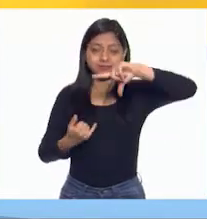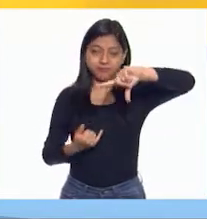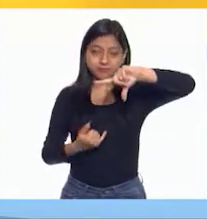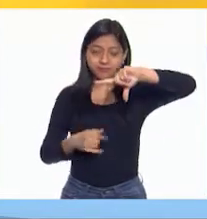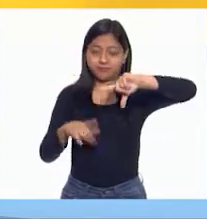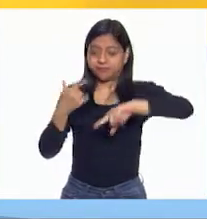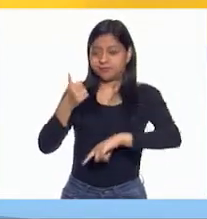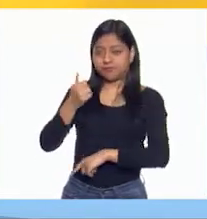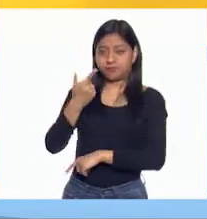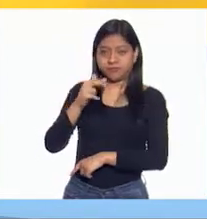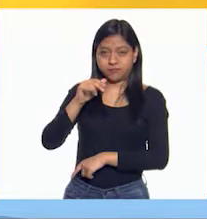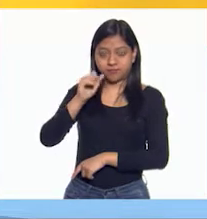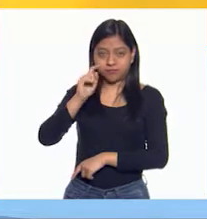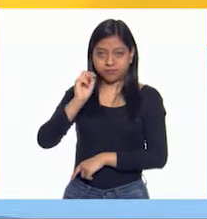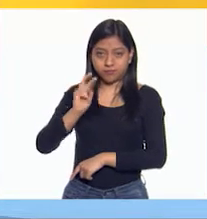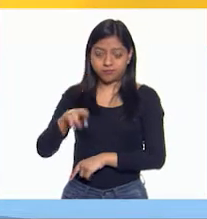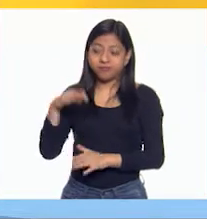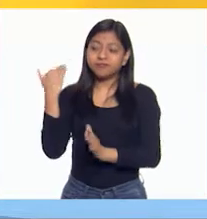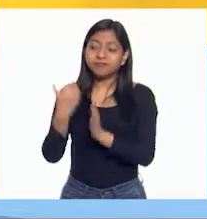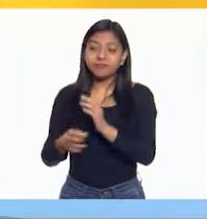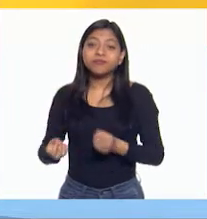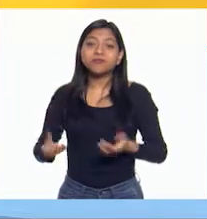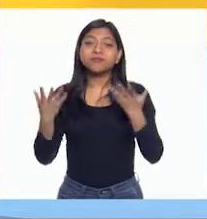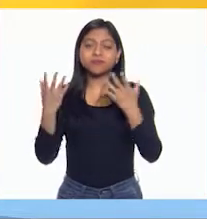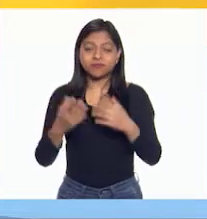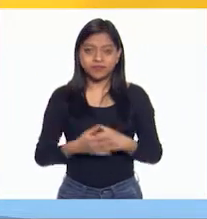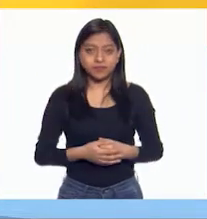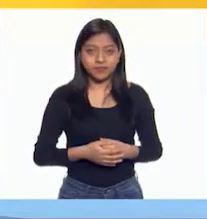le dijo a Agustín cuánto era lo que le faltaba.